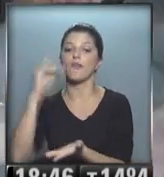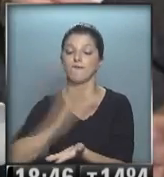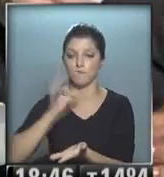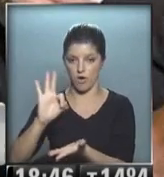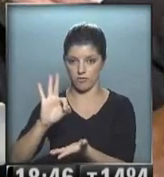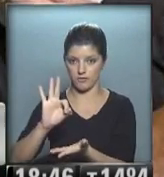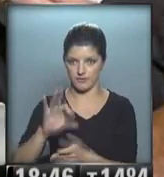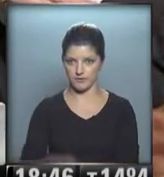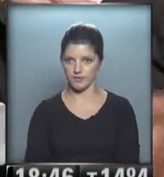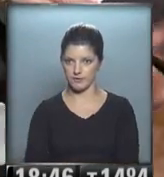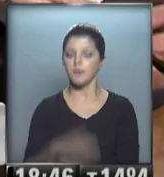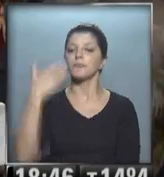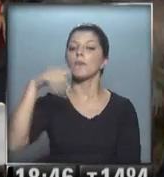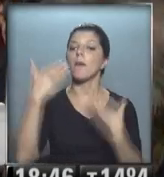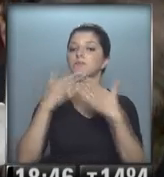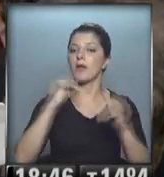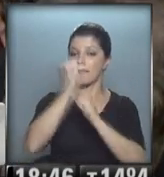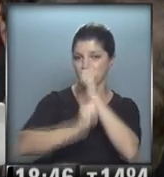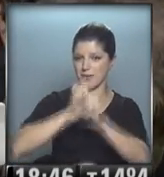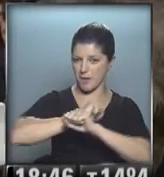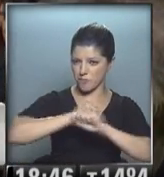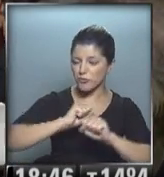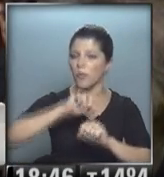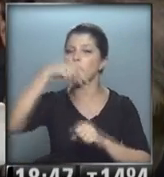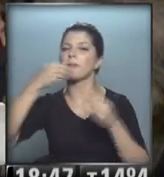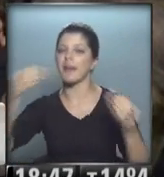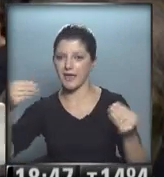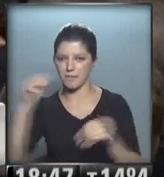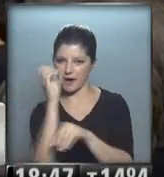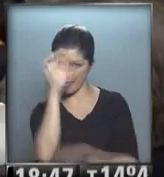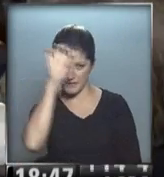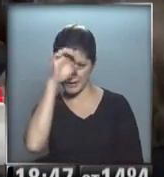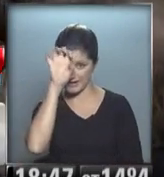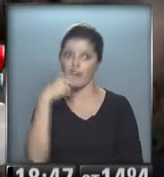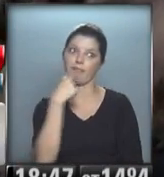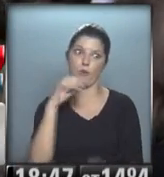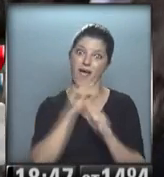La creación, la apertura de una fábrica de explosivos, pero que es para utilizar para la minería.